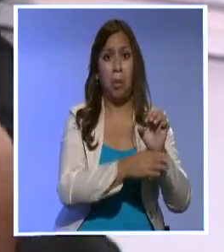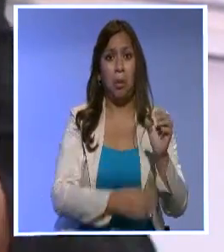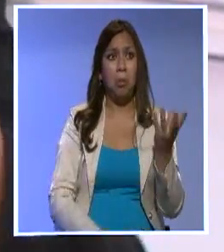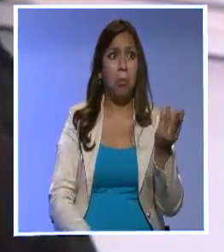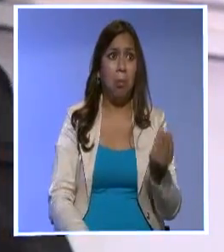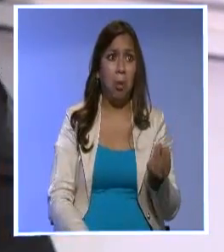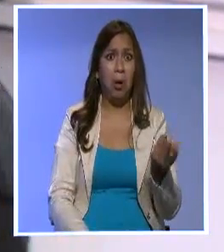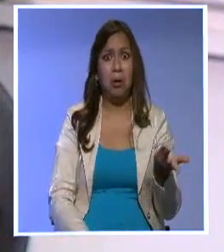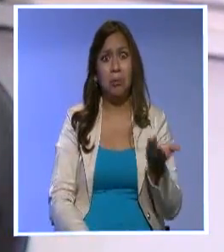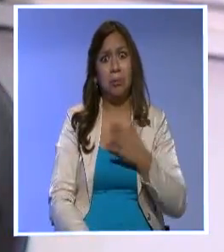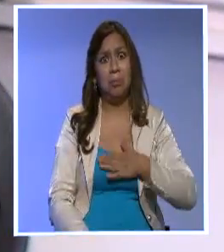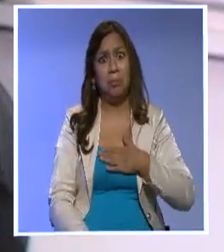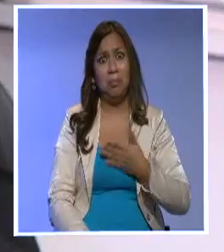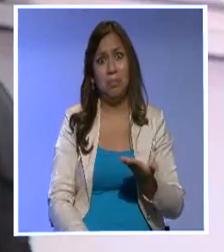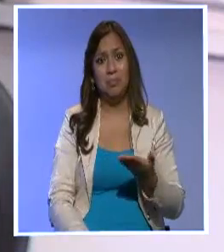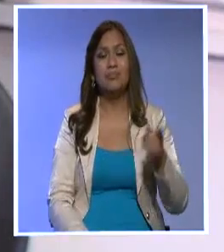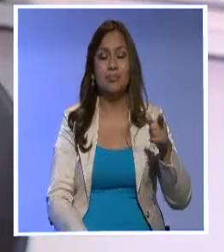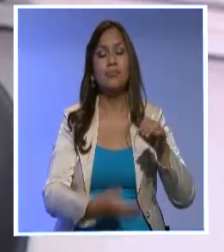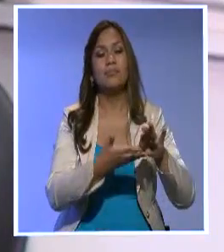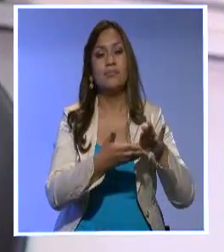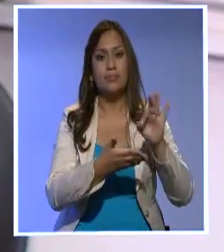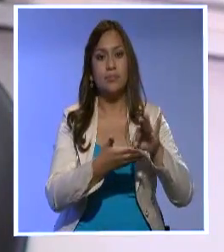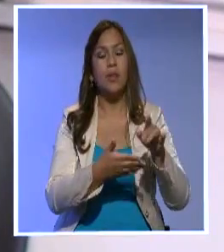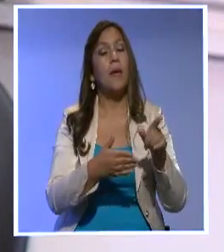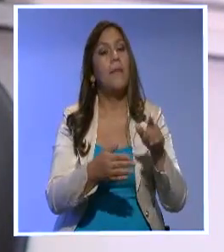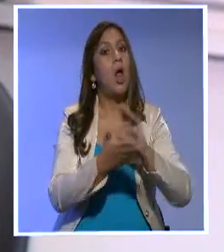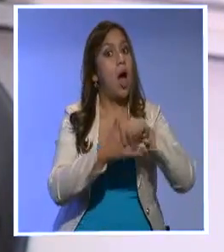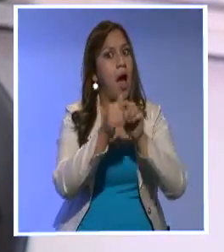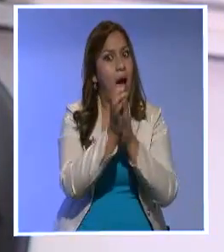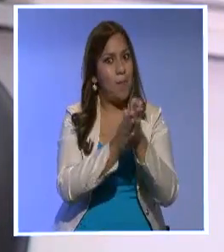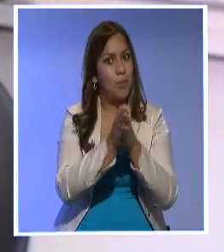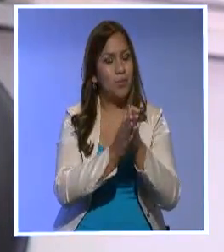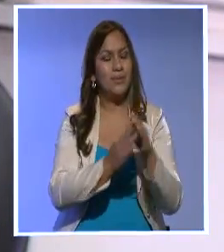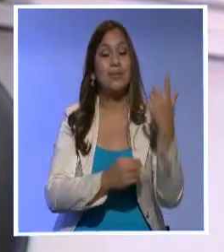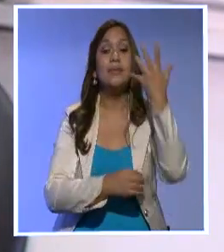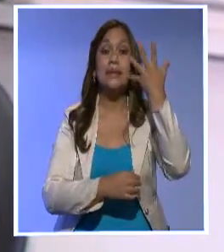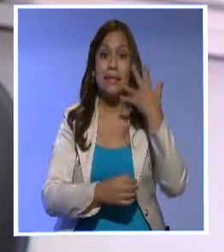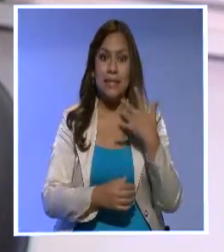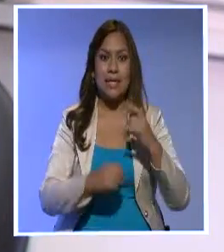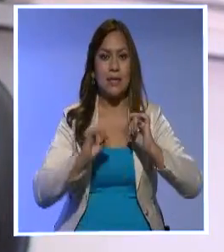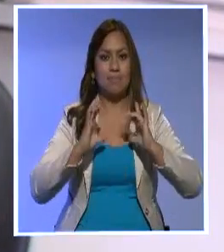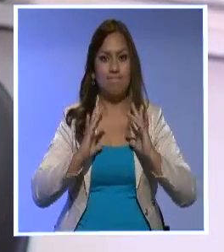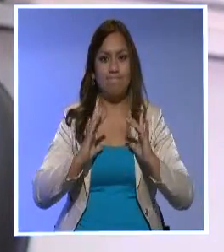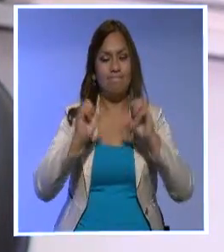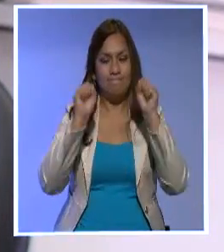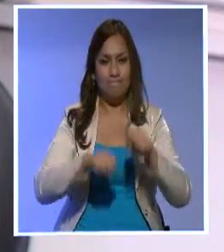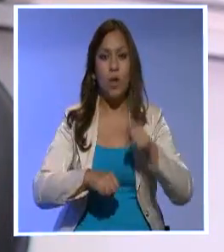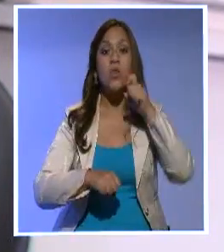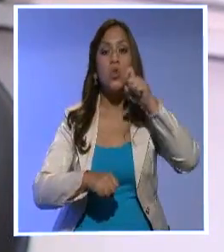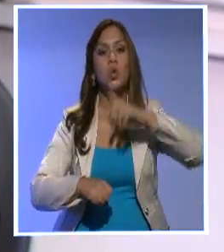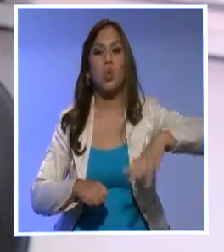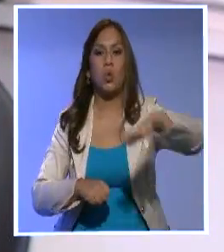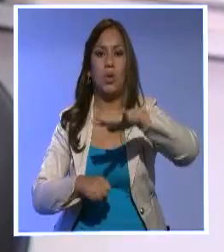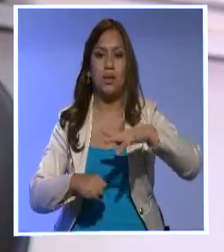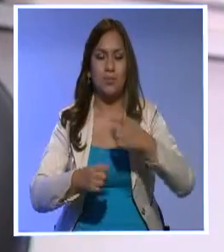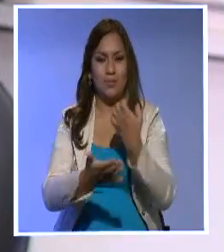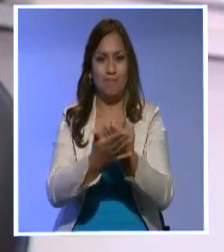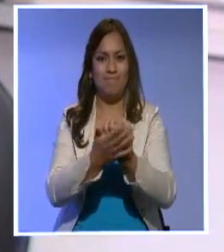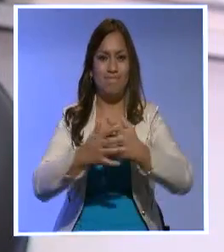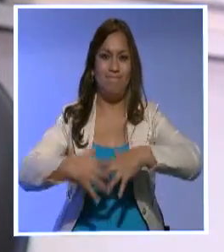de que si podemos optimizar estos días de descanso obligatorio sin duda alguna promovemos reactivación económica